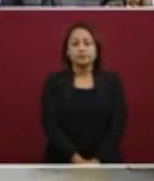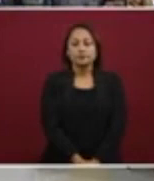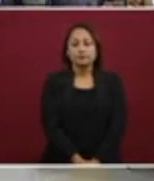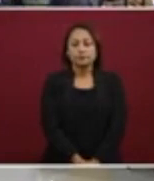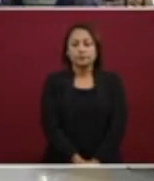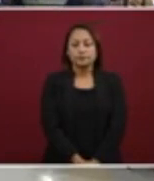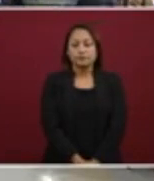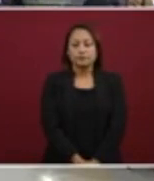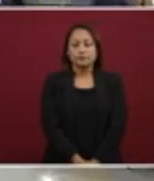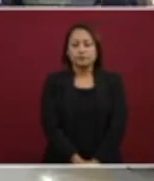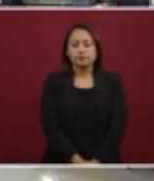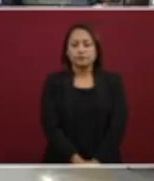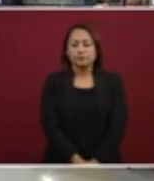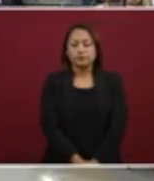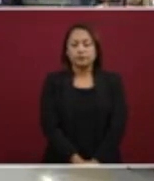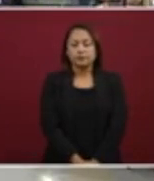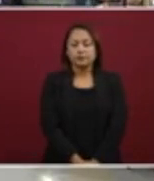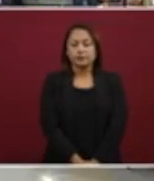Buenos días, señor